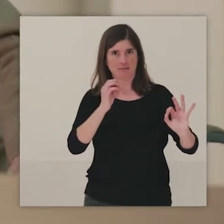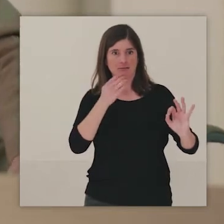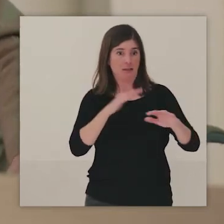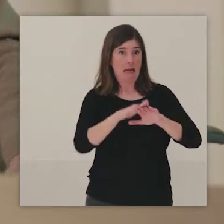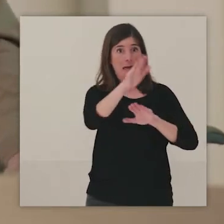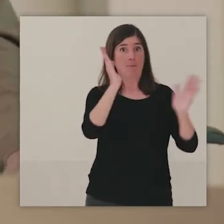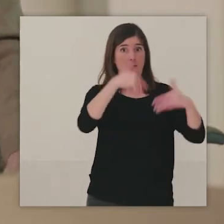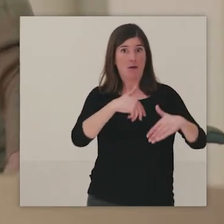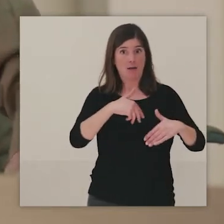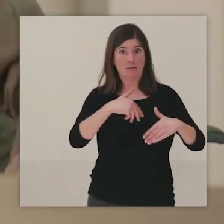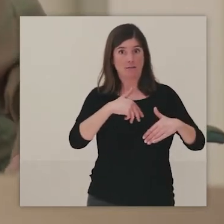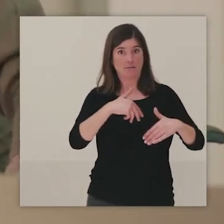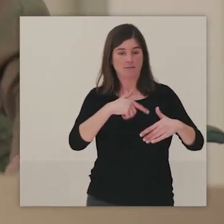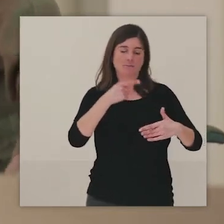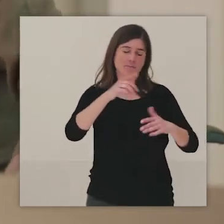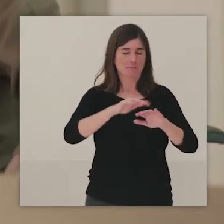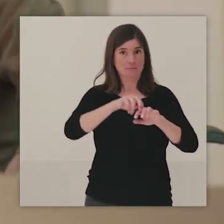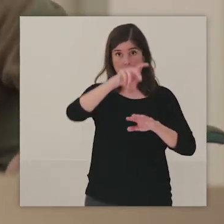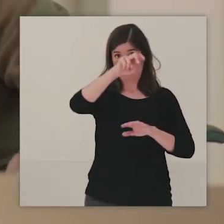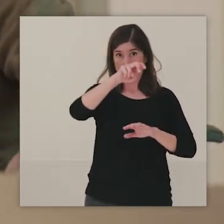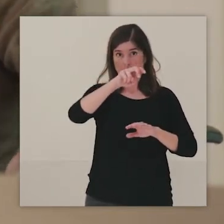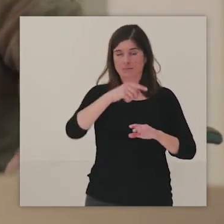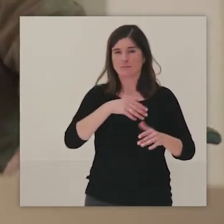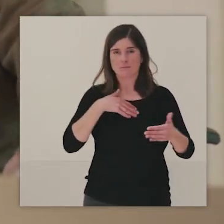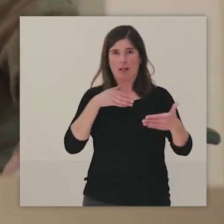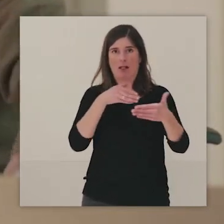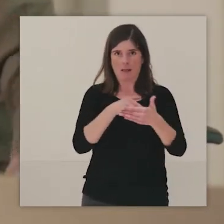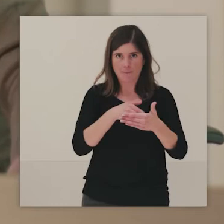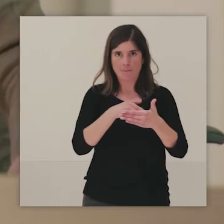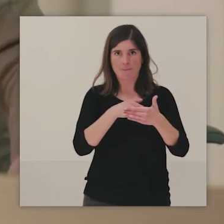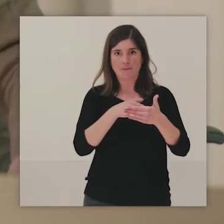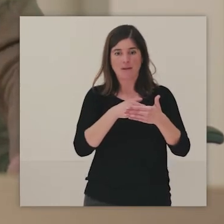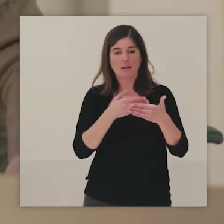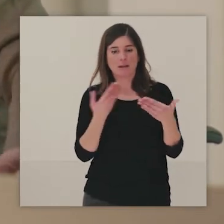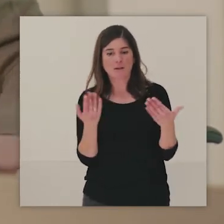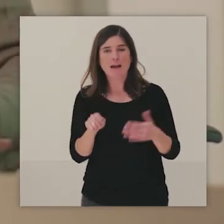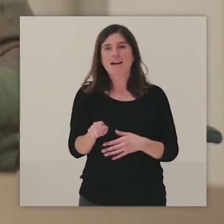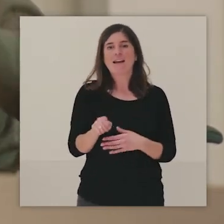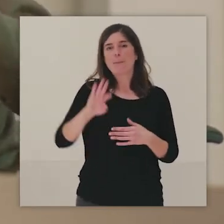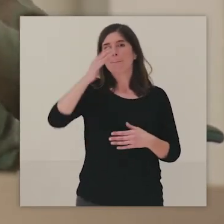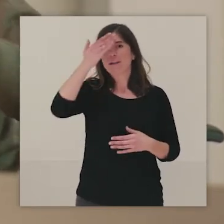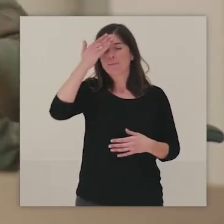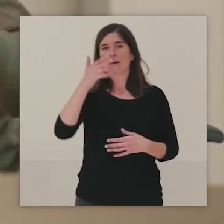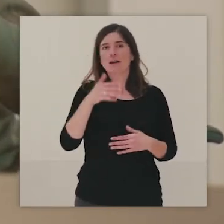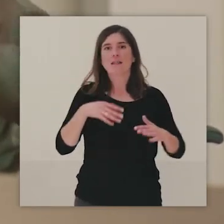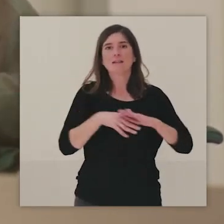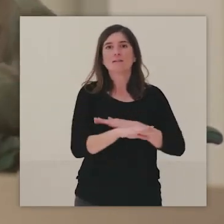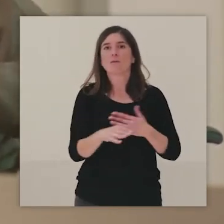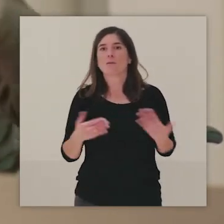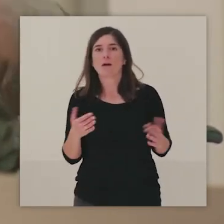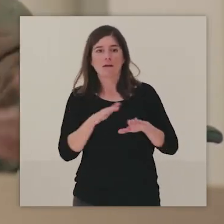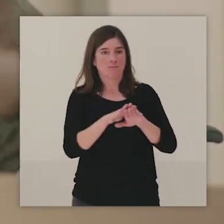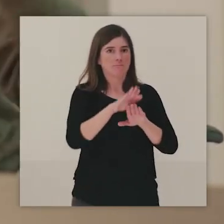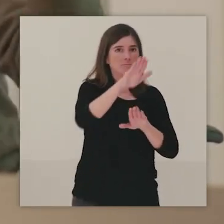de la accesibilidad es la que esa rampa o ese suelo rebajado, ese escalón rebajado, le permitiría acceder y